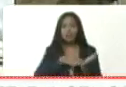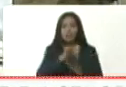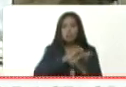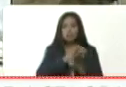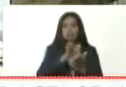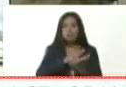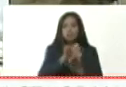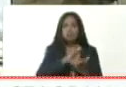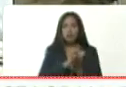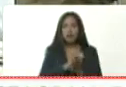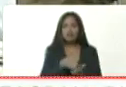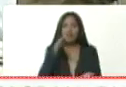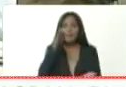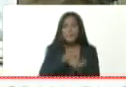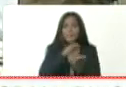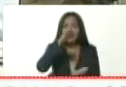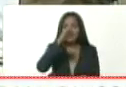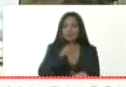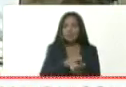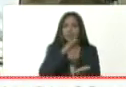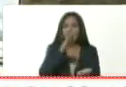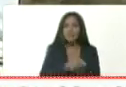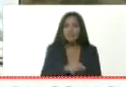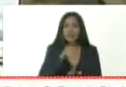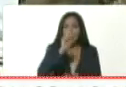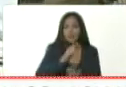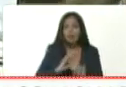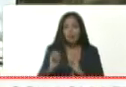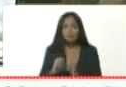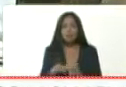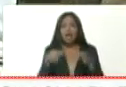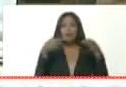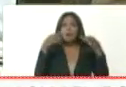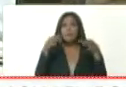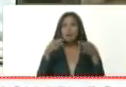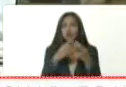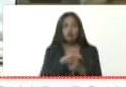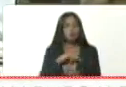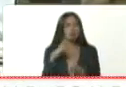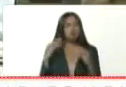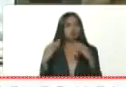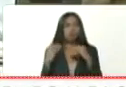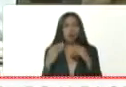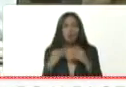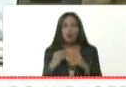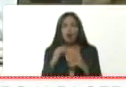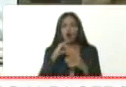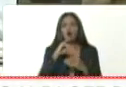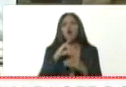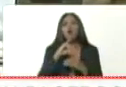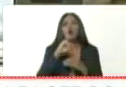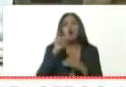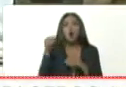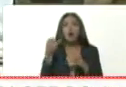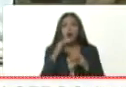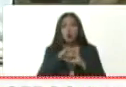y planchas y el tema del papel que tanto hemos hablado jorge rodríguez